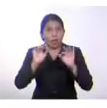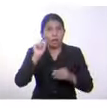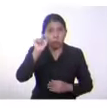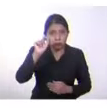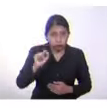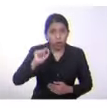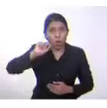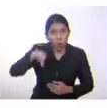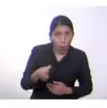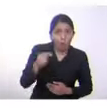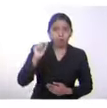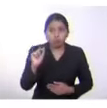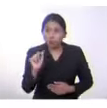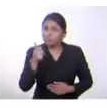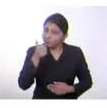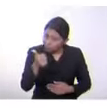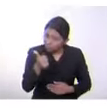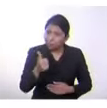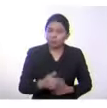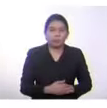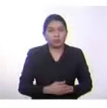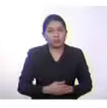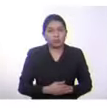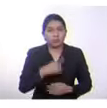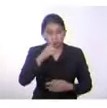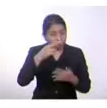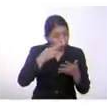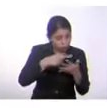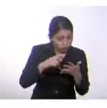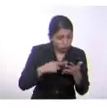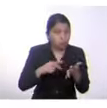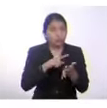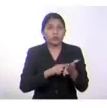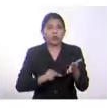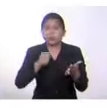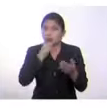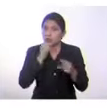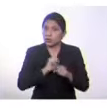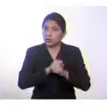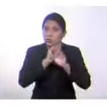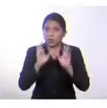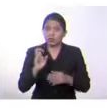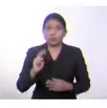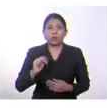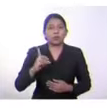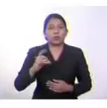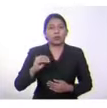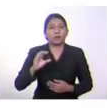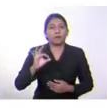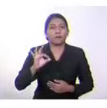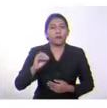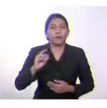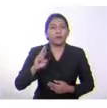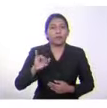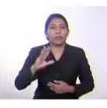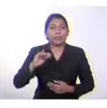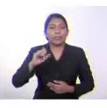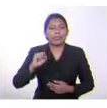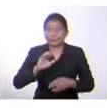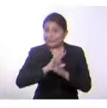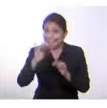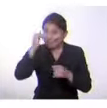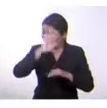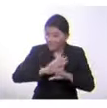puntuación. Revisa que hayas utilizado adecuadamente las referencias endofóricas. Al terminar de escribir tu